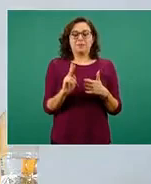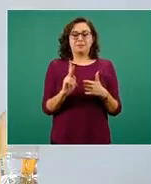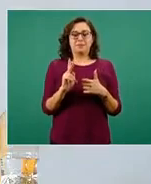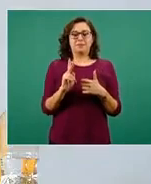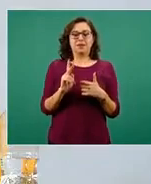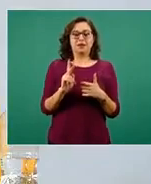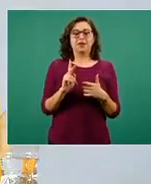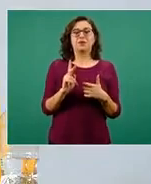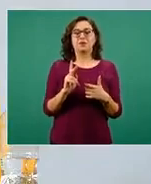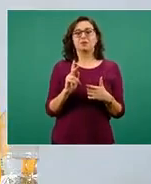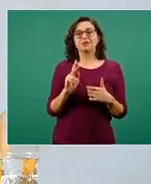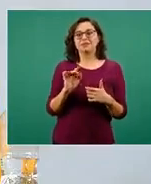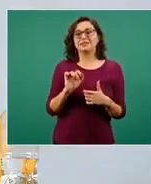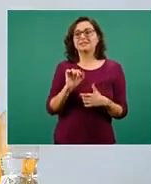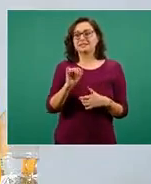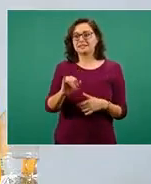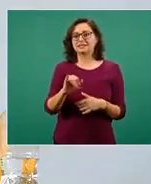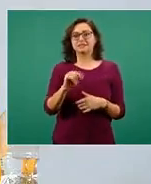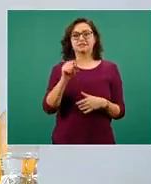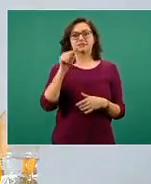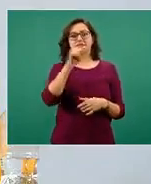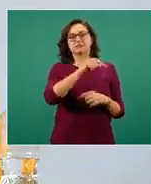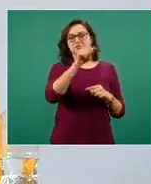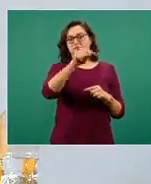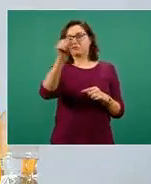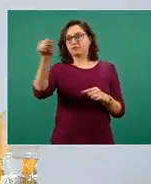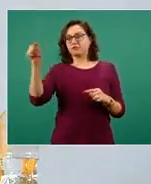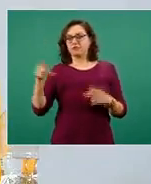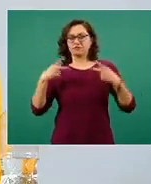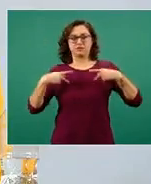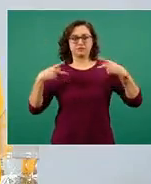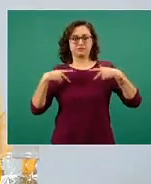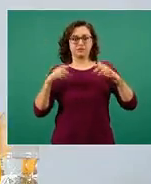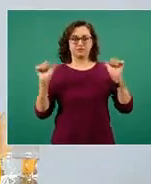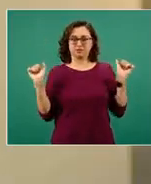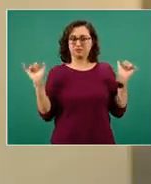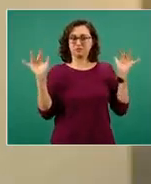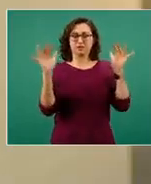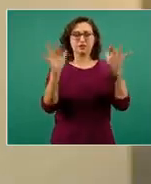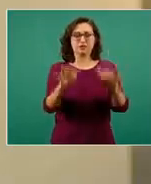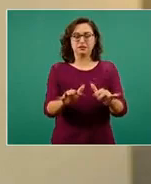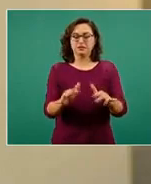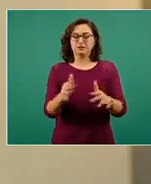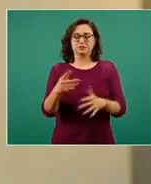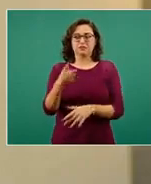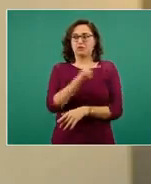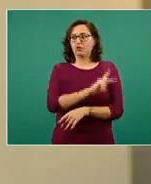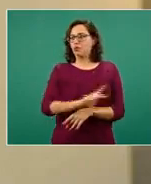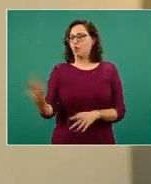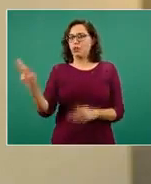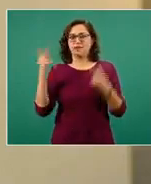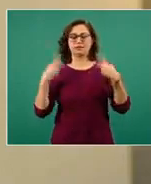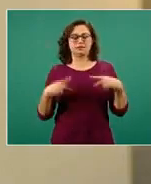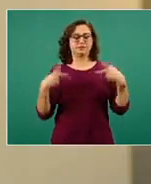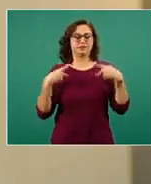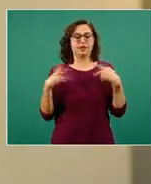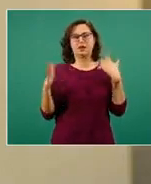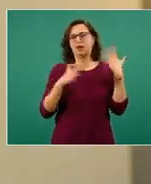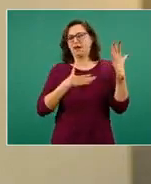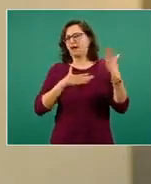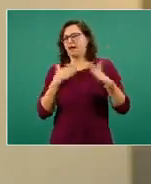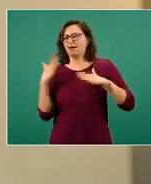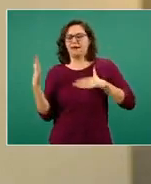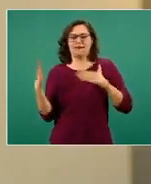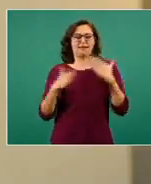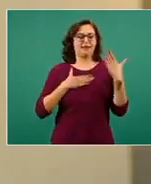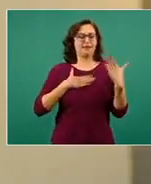estos macrocentros vacunadores es una alegría y una esperanza, un reconocimiento también